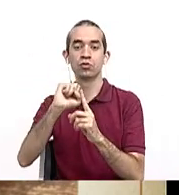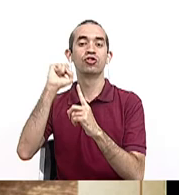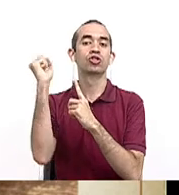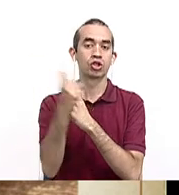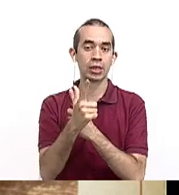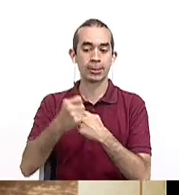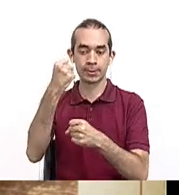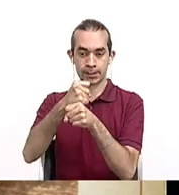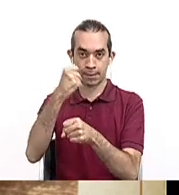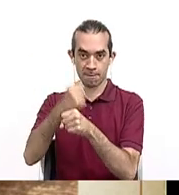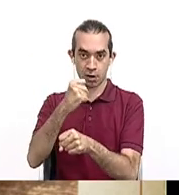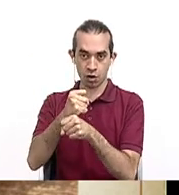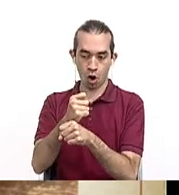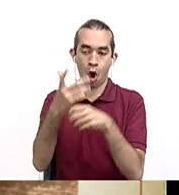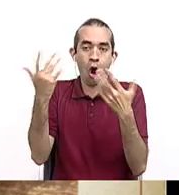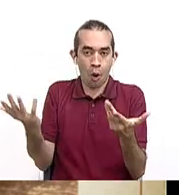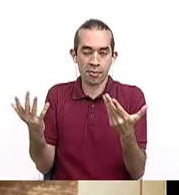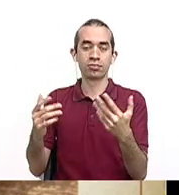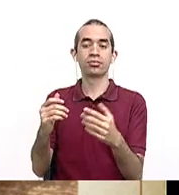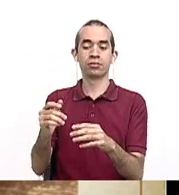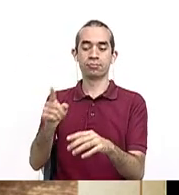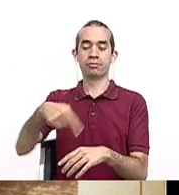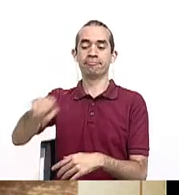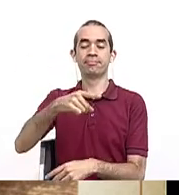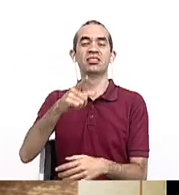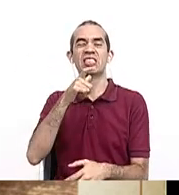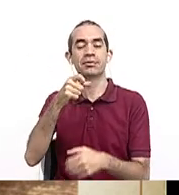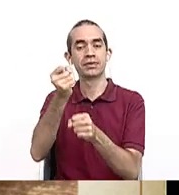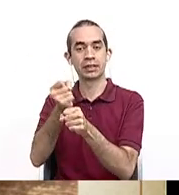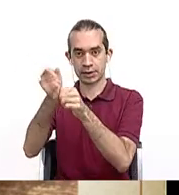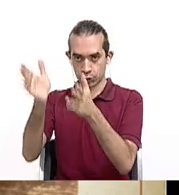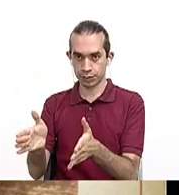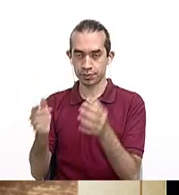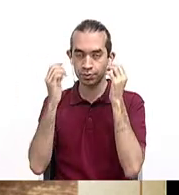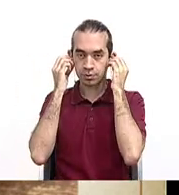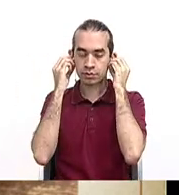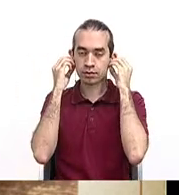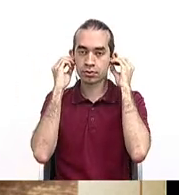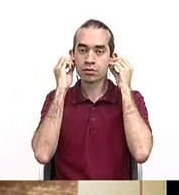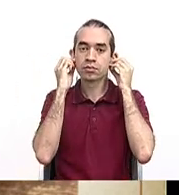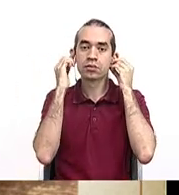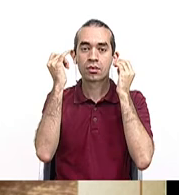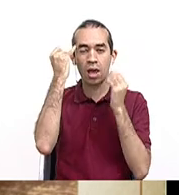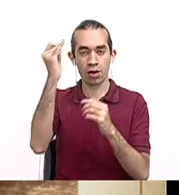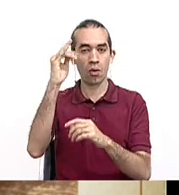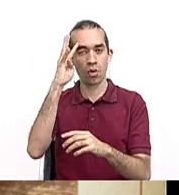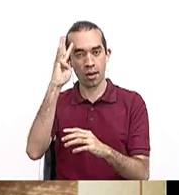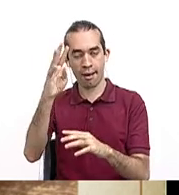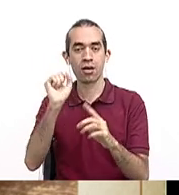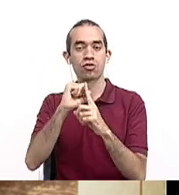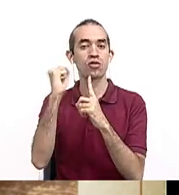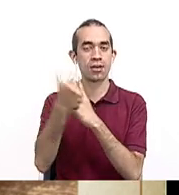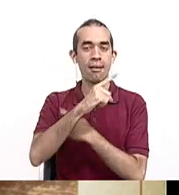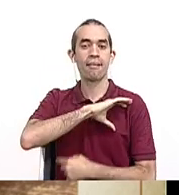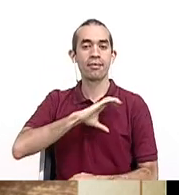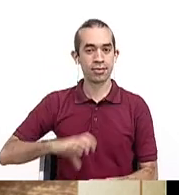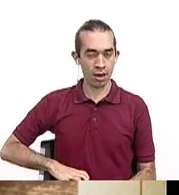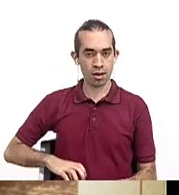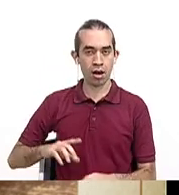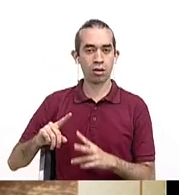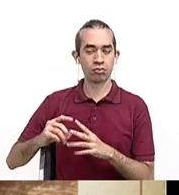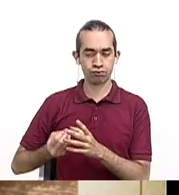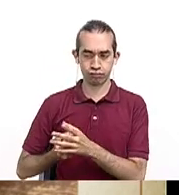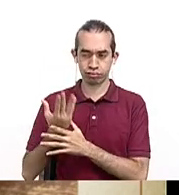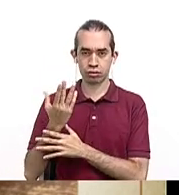laboral de los trabajadores la ideología social cristiana lo a ver si lo recuerda tiene su origen en